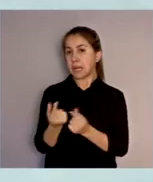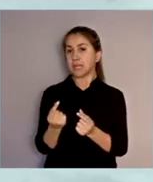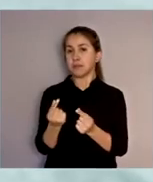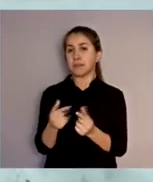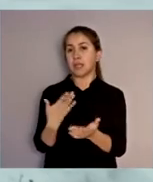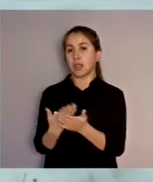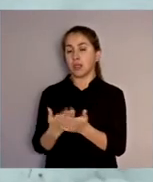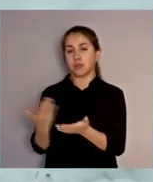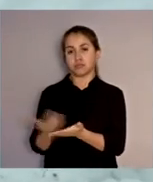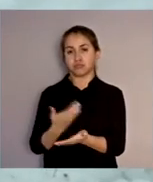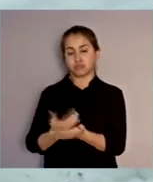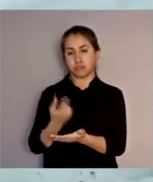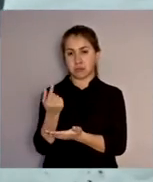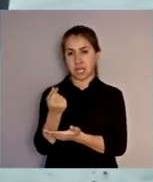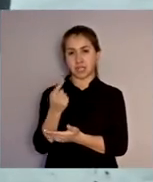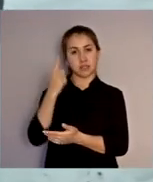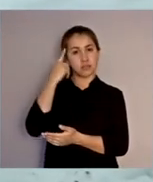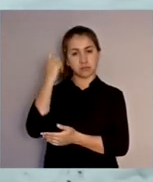digamos. Los sueños